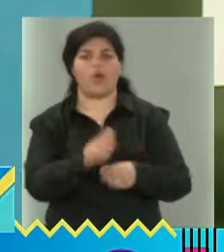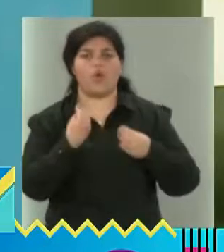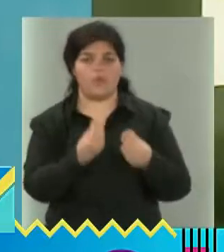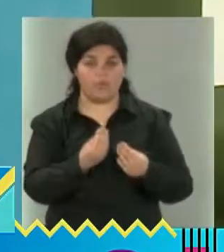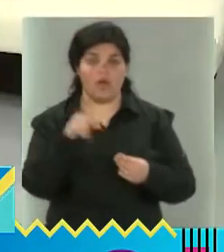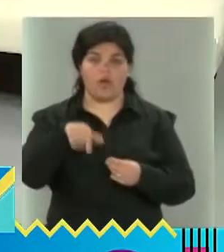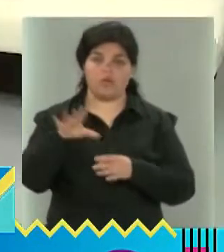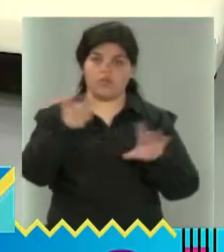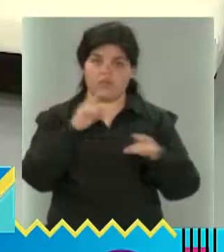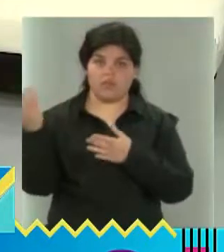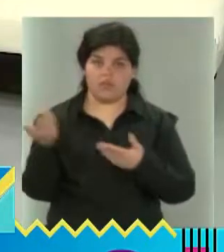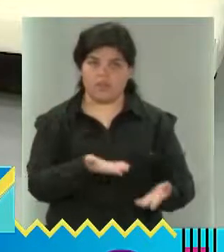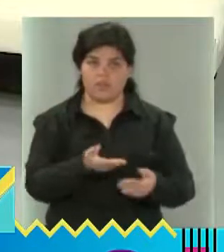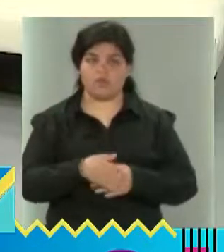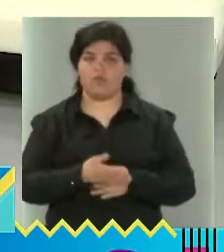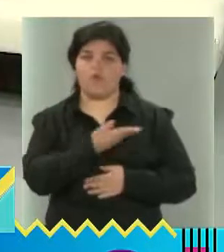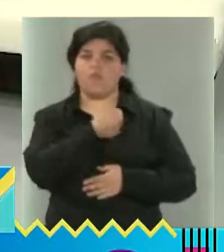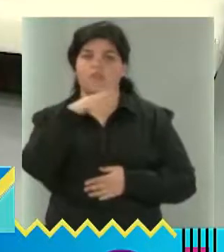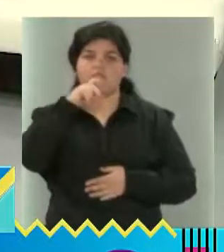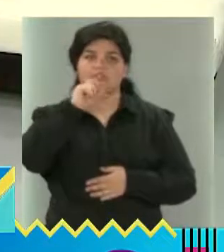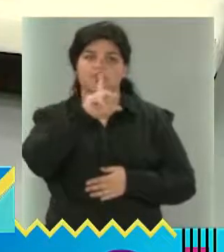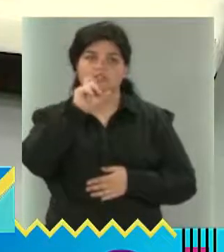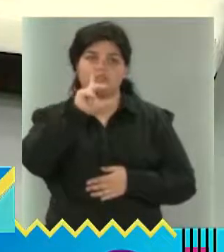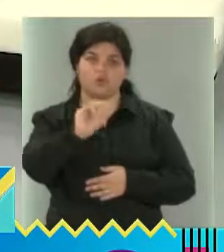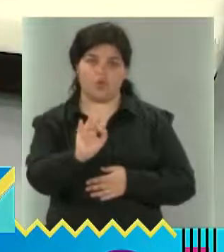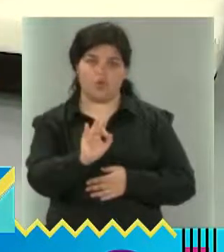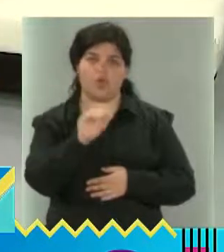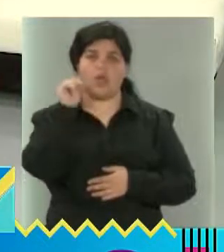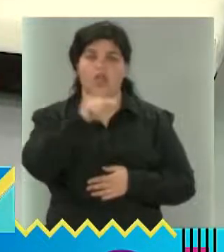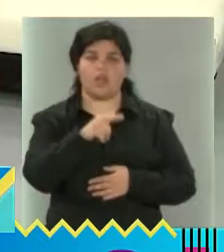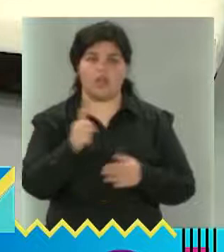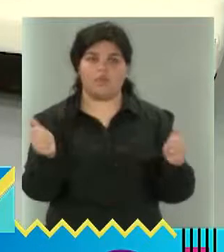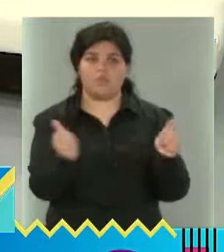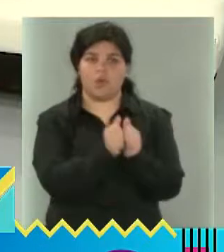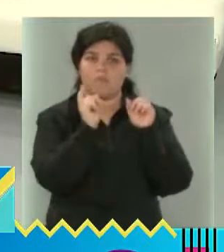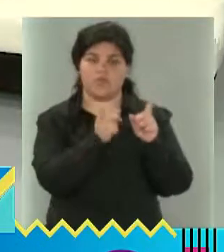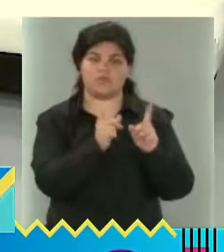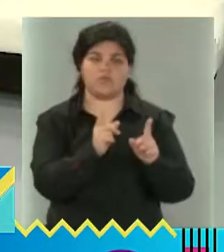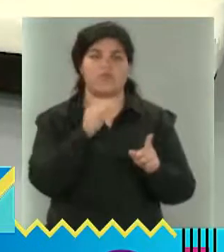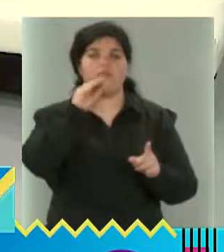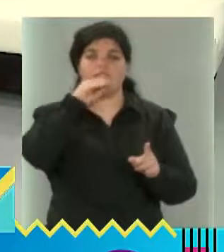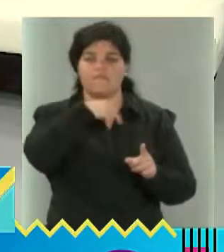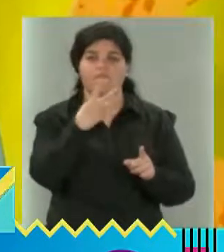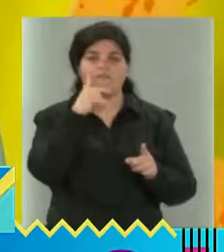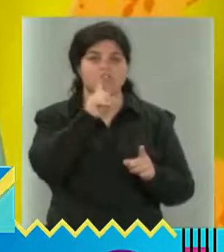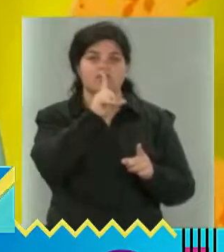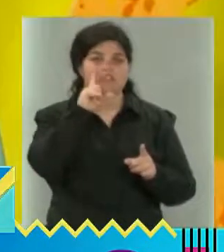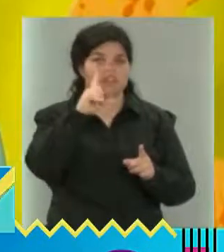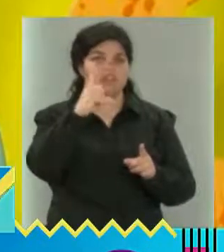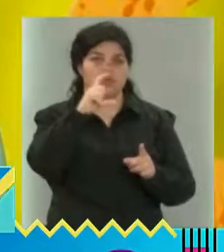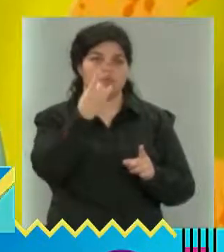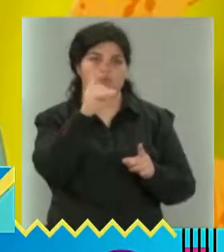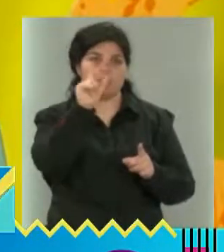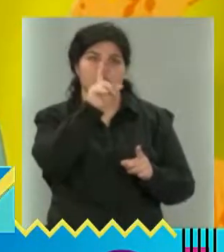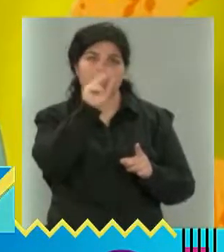nuestros invitados. Está con nosotros Francisco Gómez, él es profesor adjunto de la Cátedra de Viticultura de la Facultad de Ciencias Agrarias de la CASA,